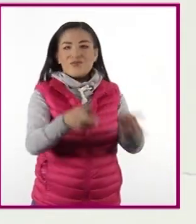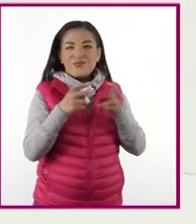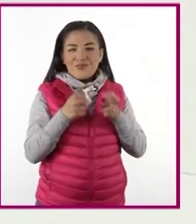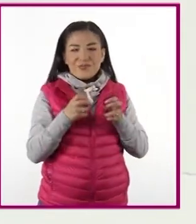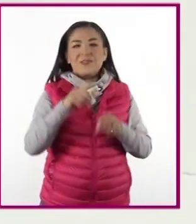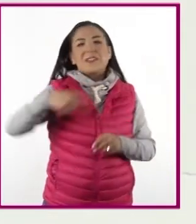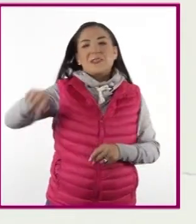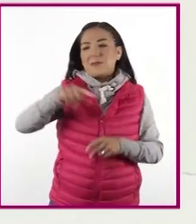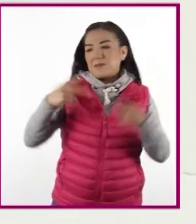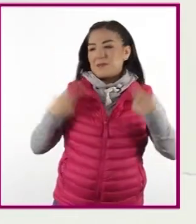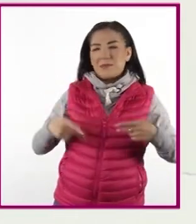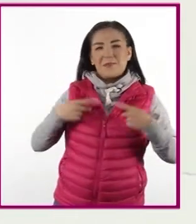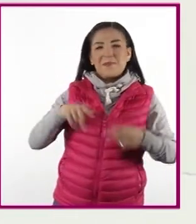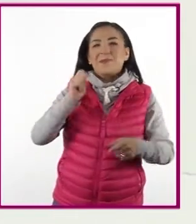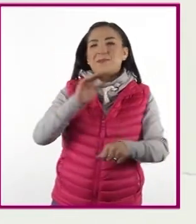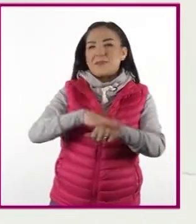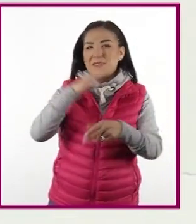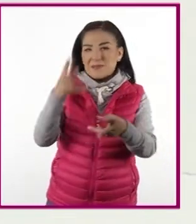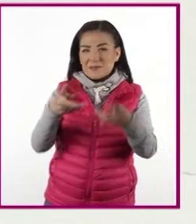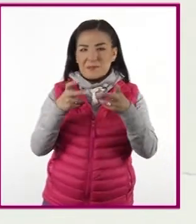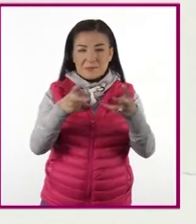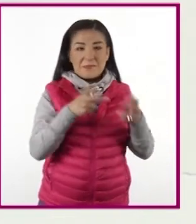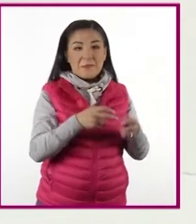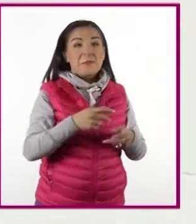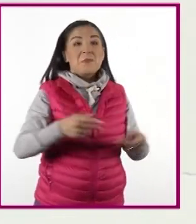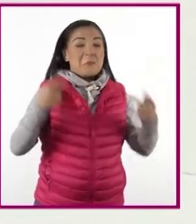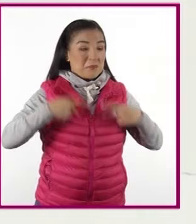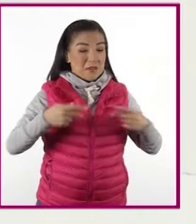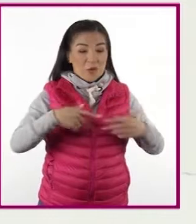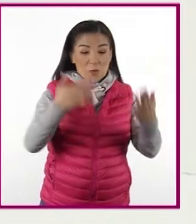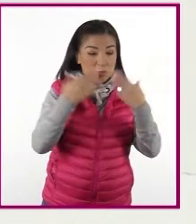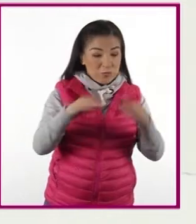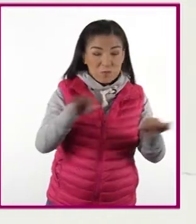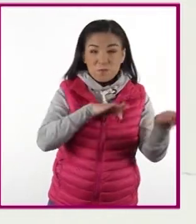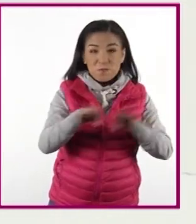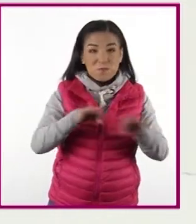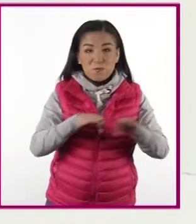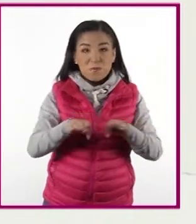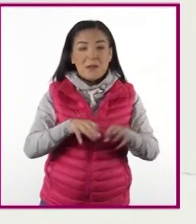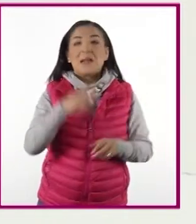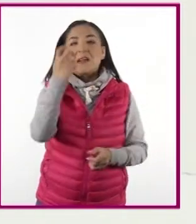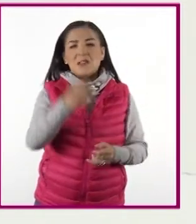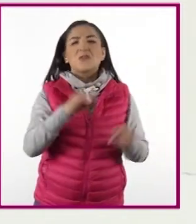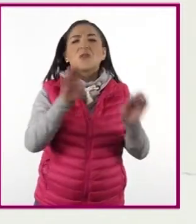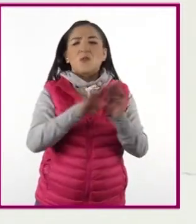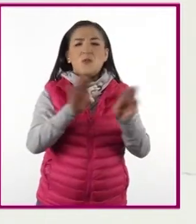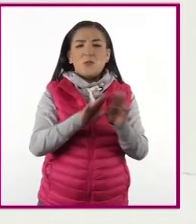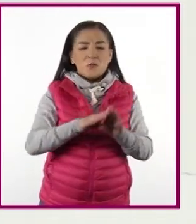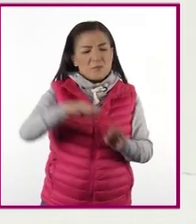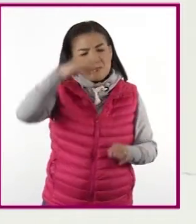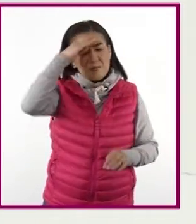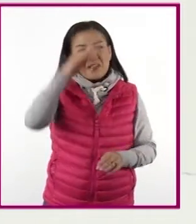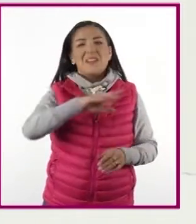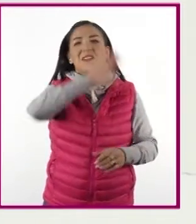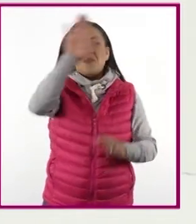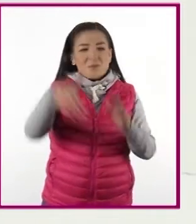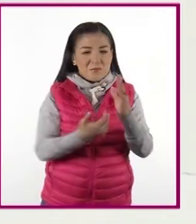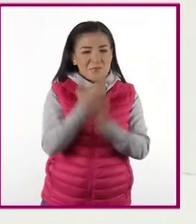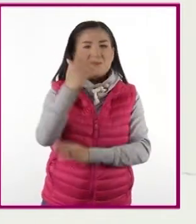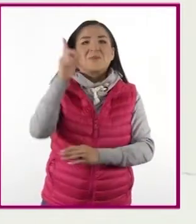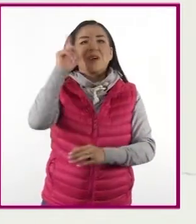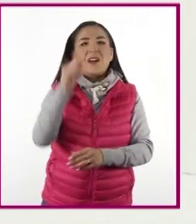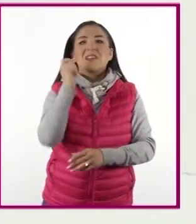habituales. Toda esa gente carente de oficio o beneficio amanecía sin saber qué iría a comer durante el